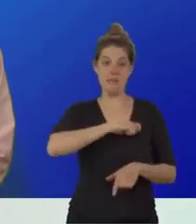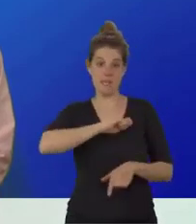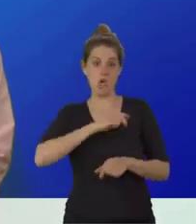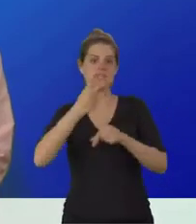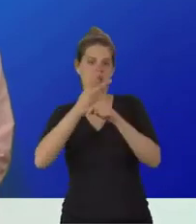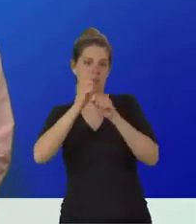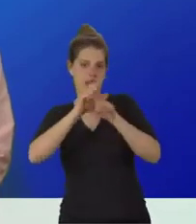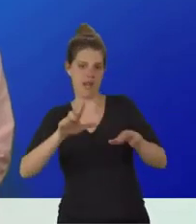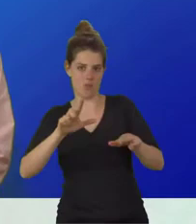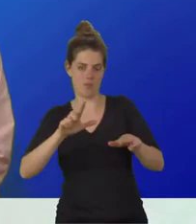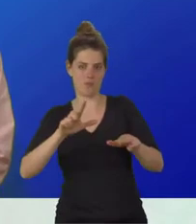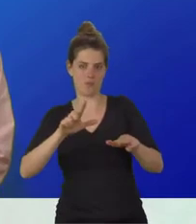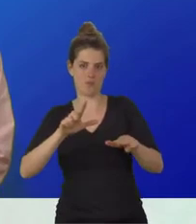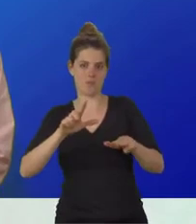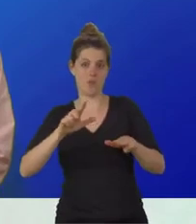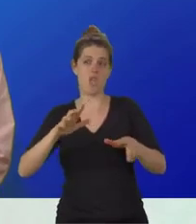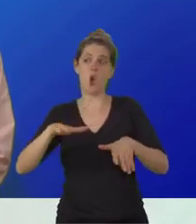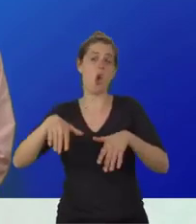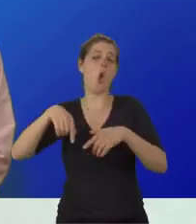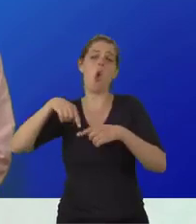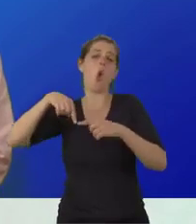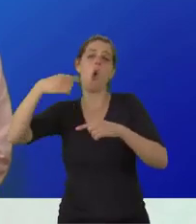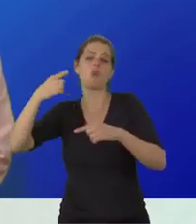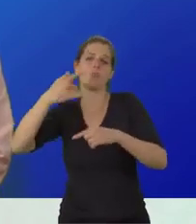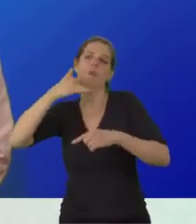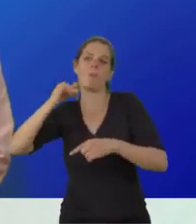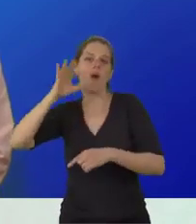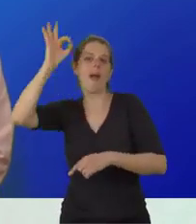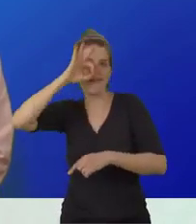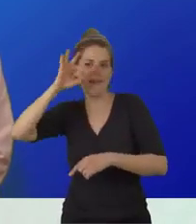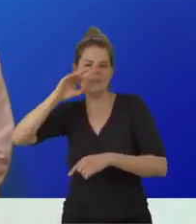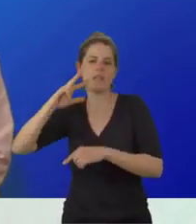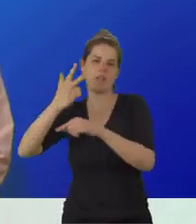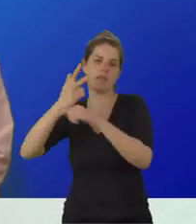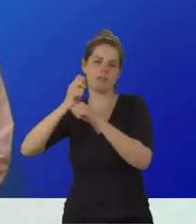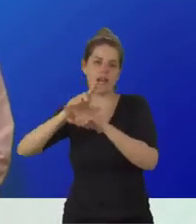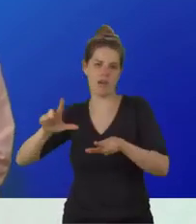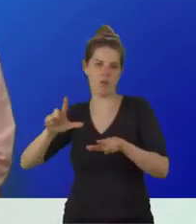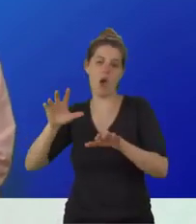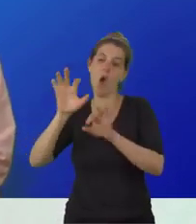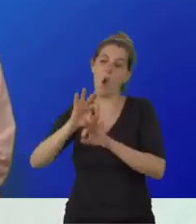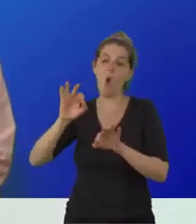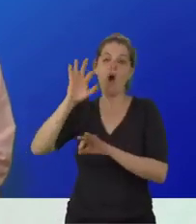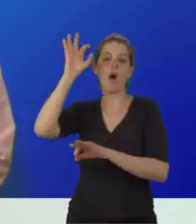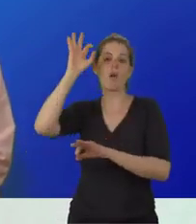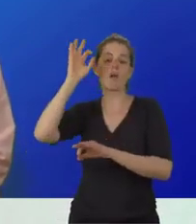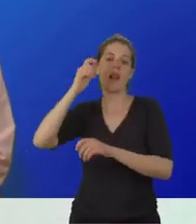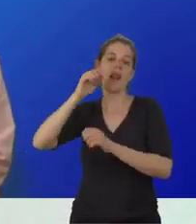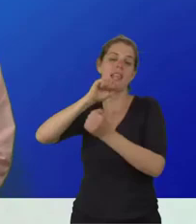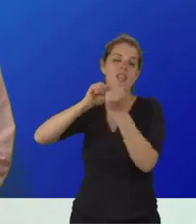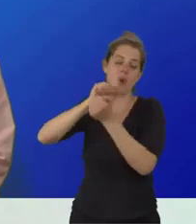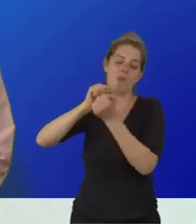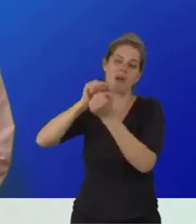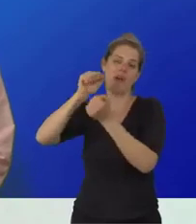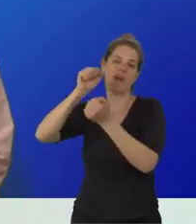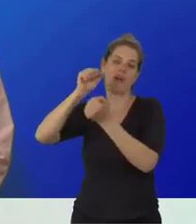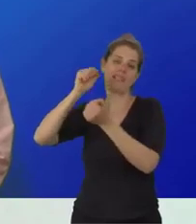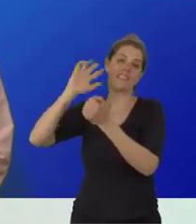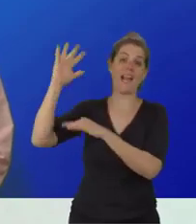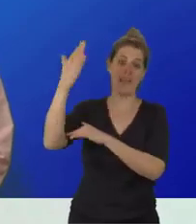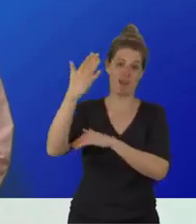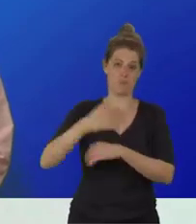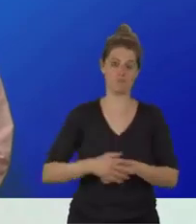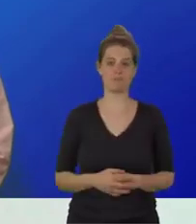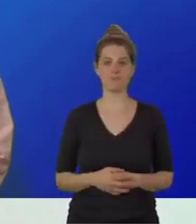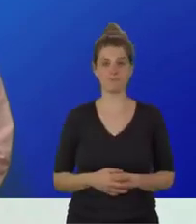1, que el español es la lengua 2 y que cualquier lengua extranjera, como el caso del inglés en el Uruguay, es la lengua 3 o es la